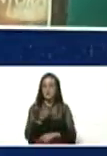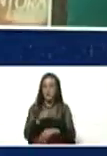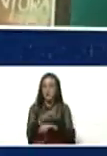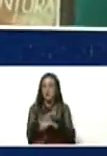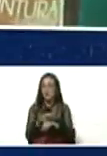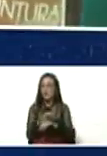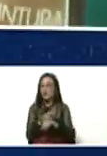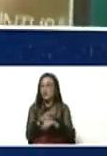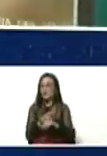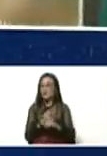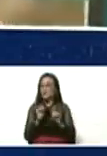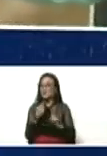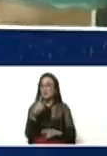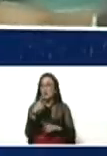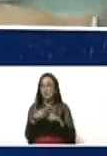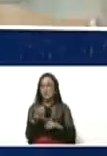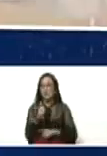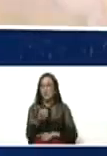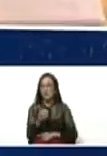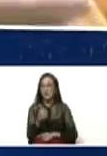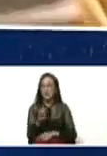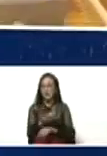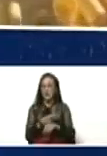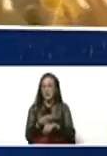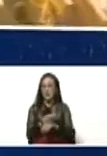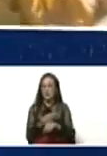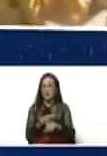gobierno, cuando lanzamos el 1x10 del buen gobierno,